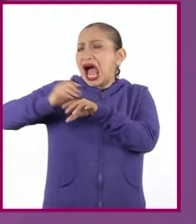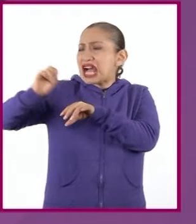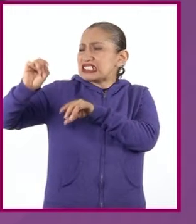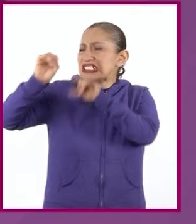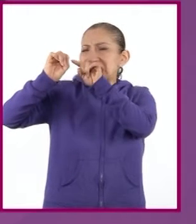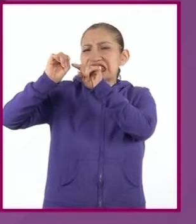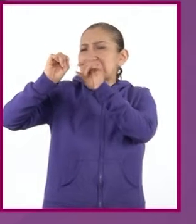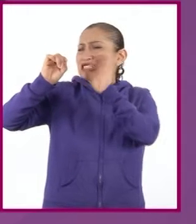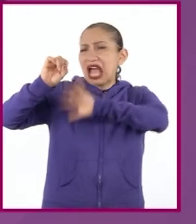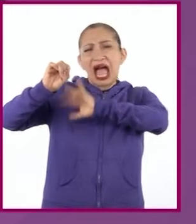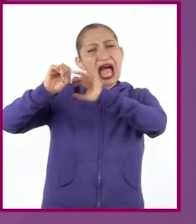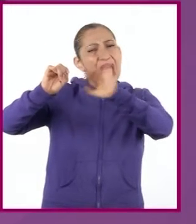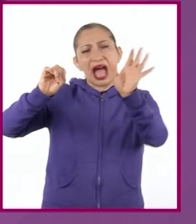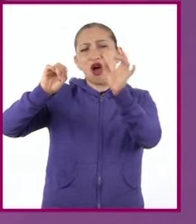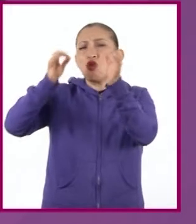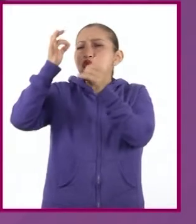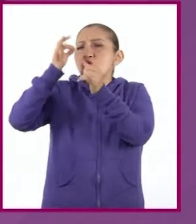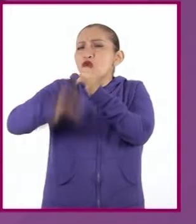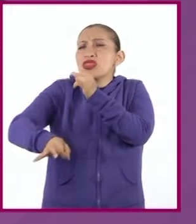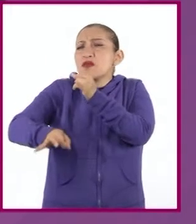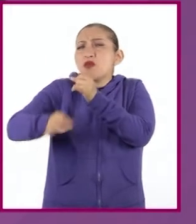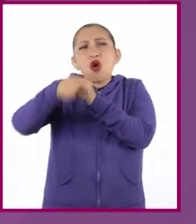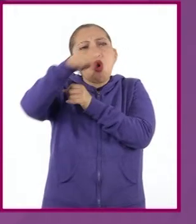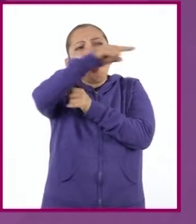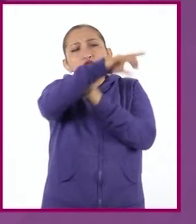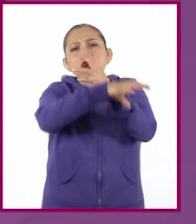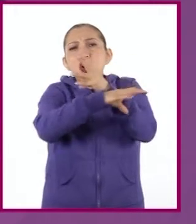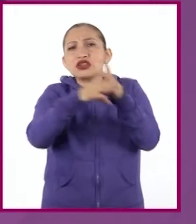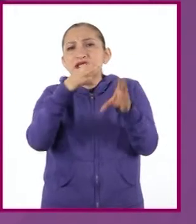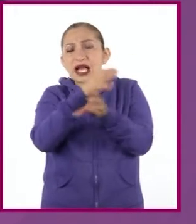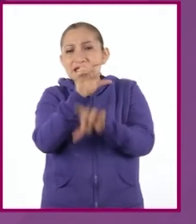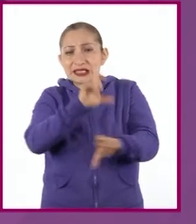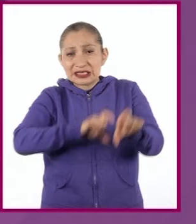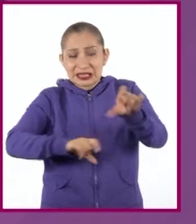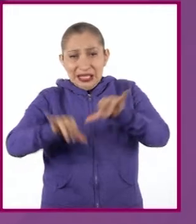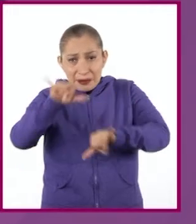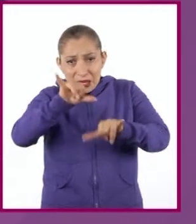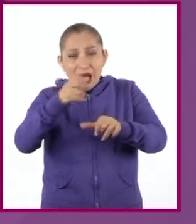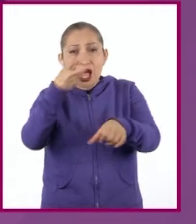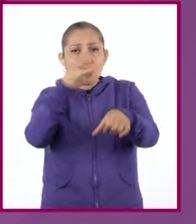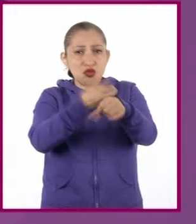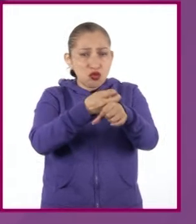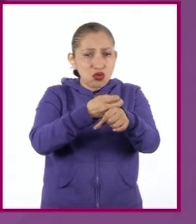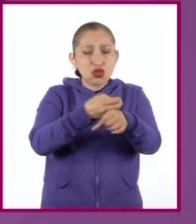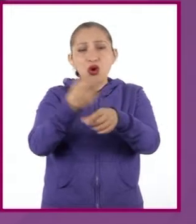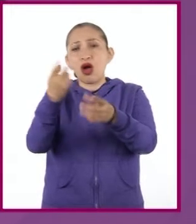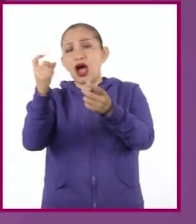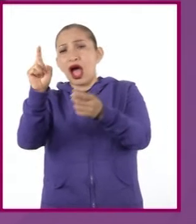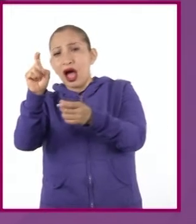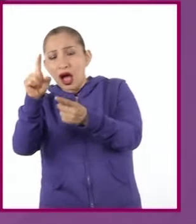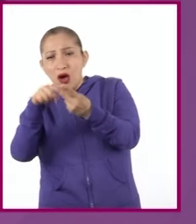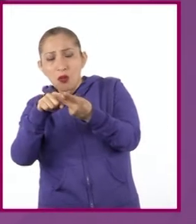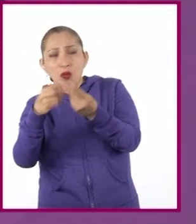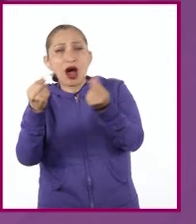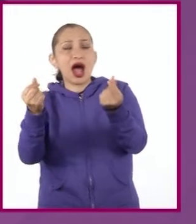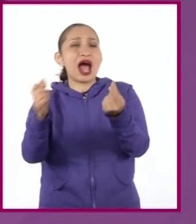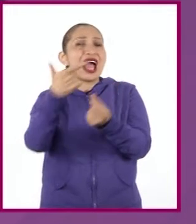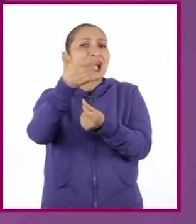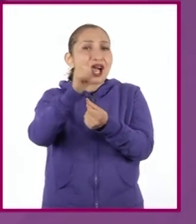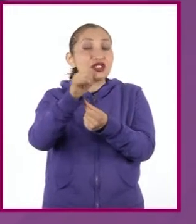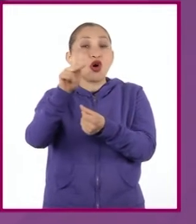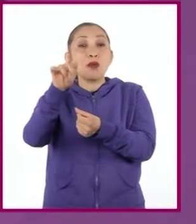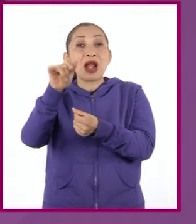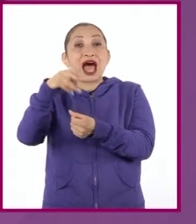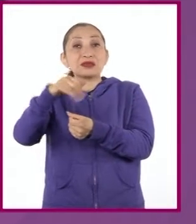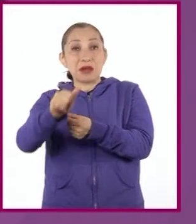de la que puede estar constituido un elemento químico. Cada sólido, líquido, gas o plasma se